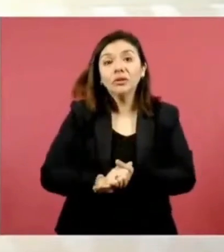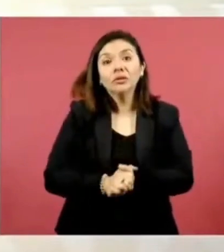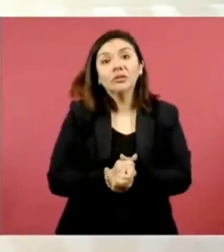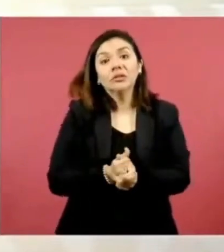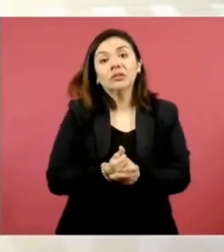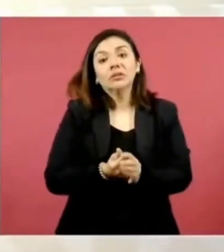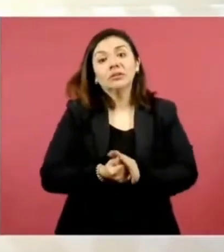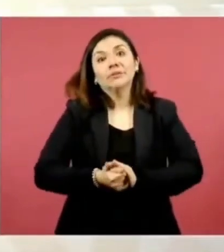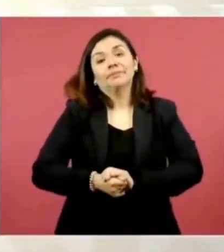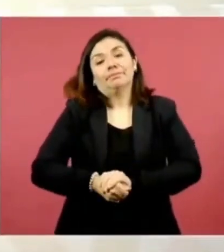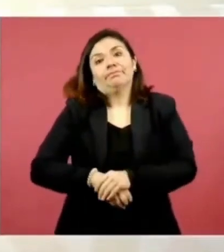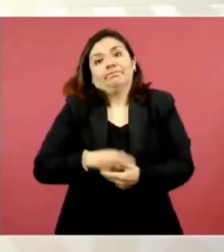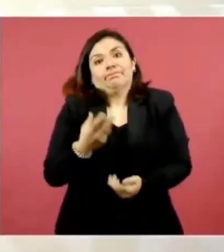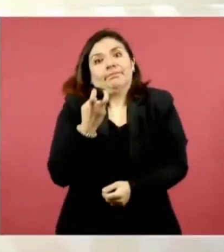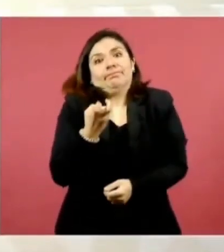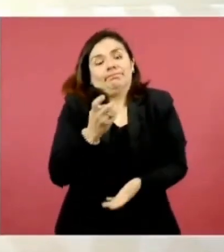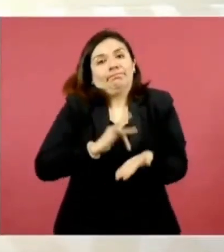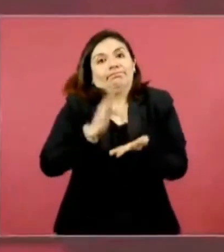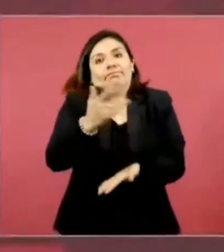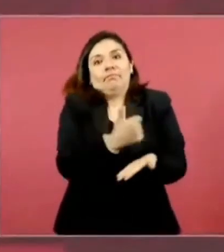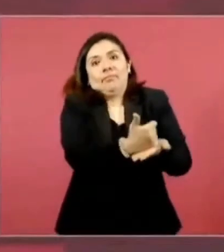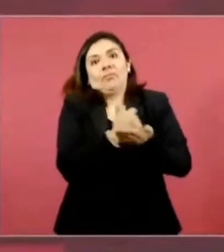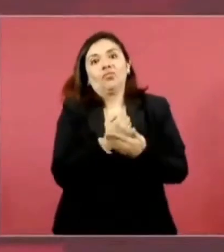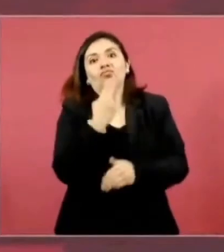Todo eso nos ayudó mucho.